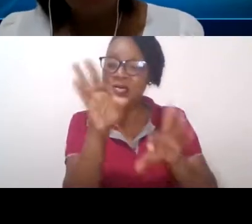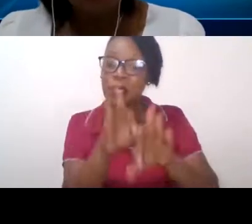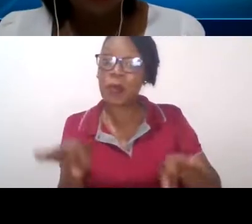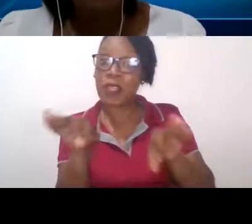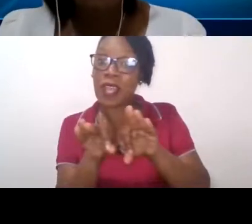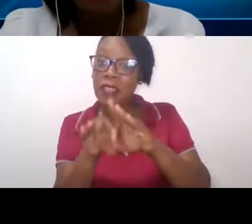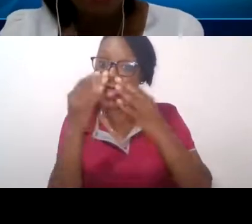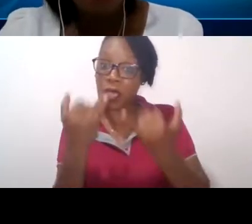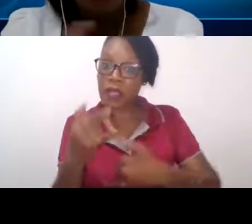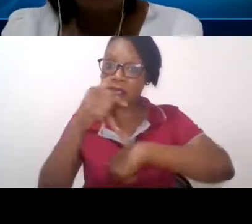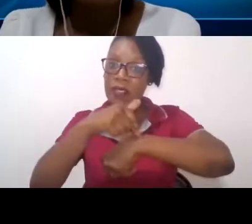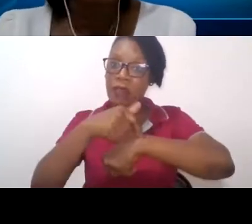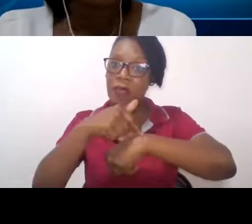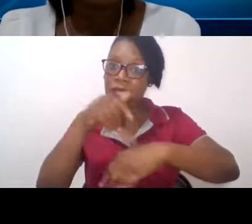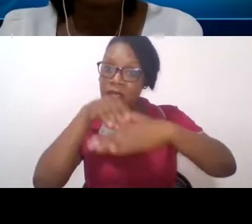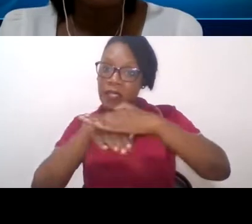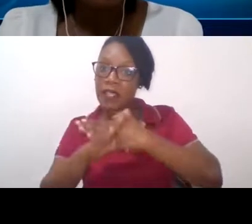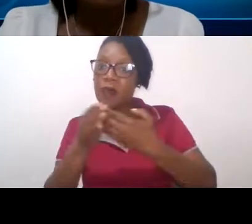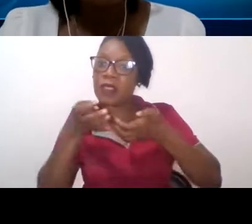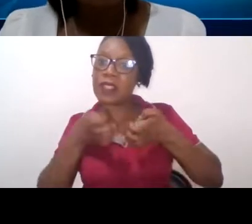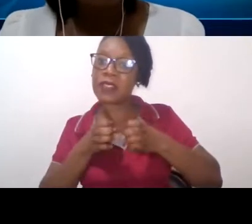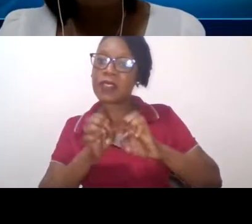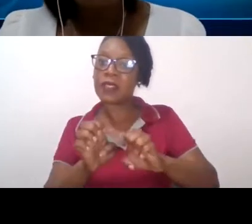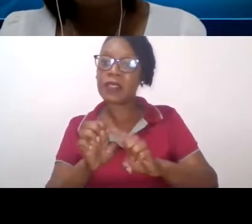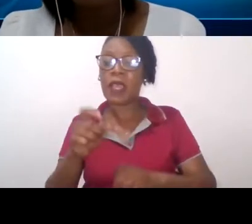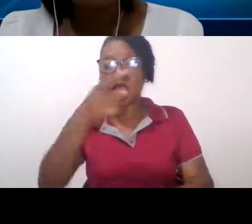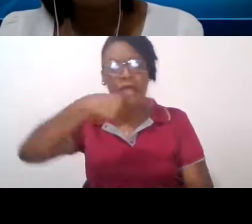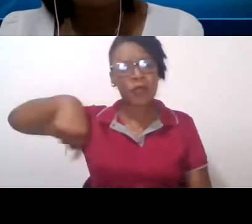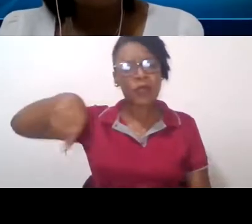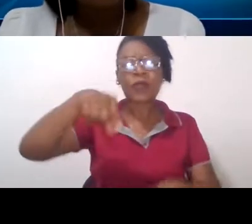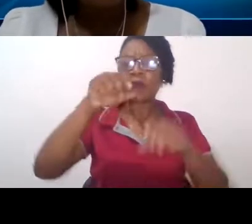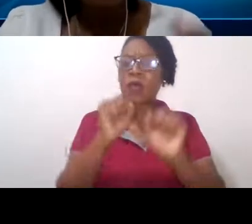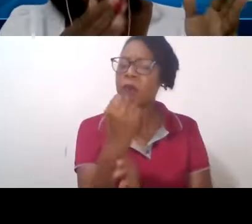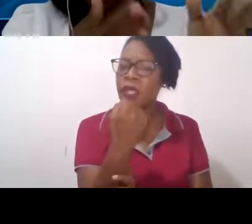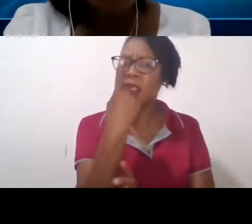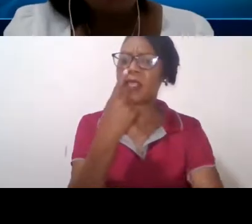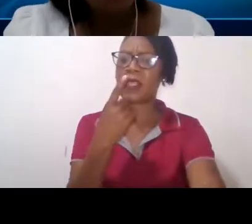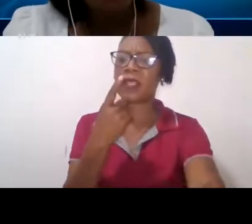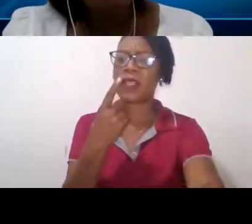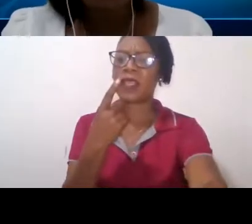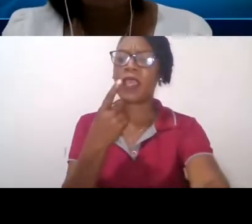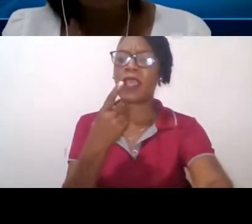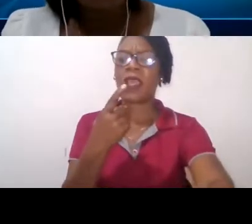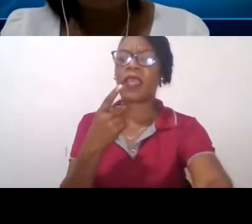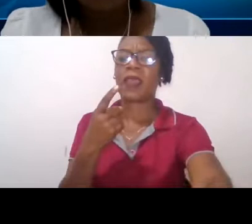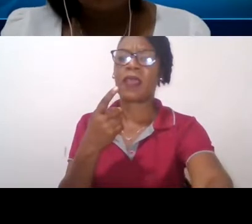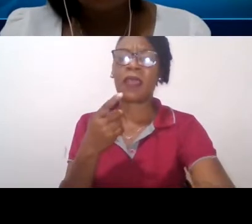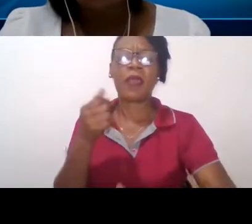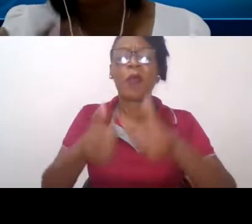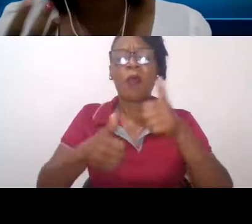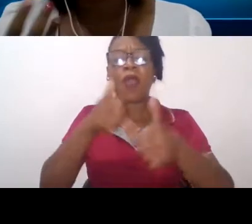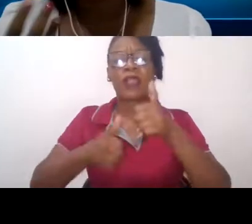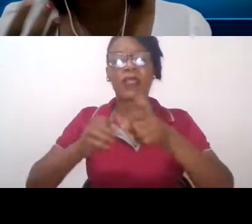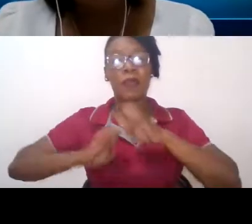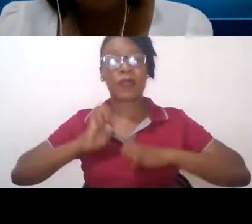este momento, antes de que entremos a las estrategias, que nosotros podamos entender qué son esas emociones básicas y a